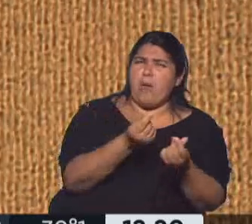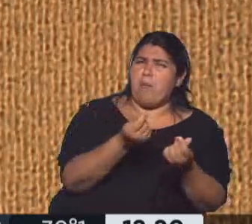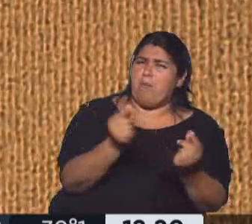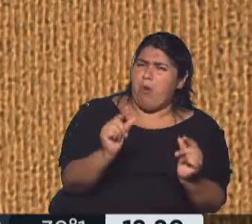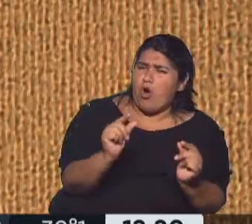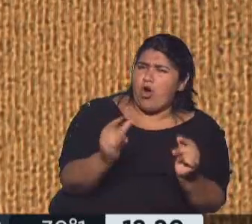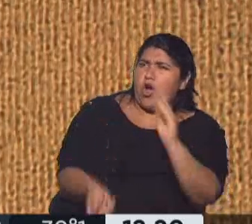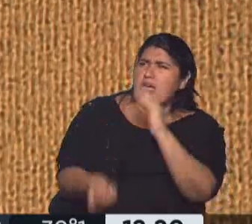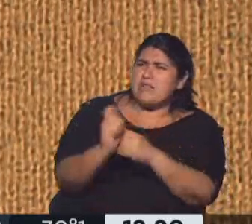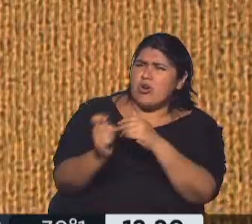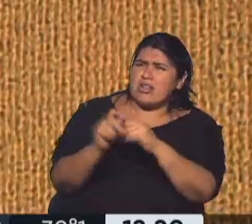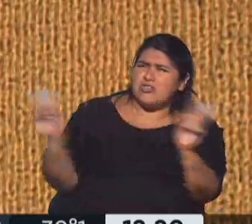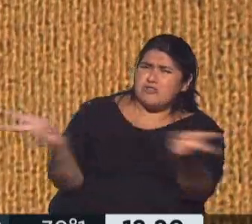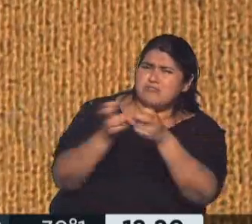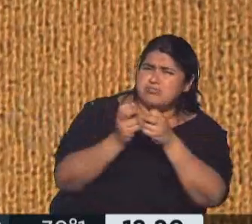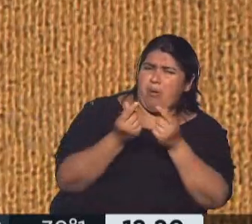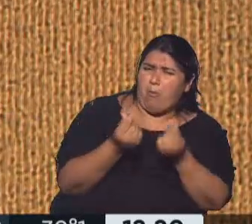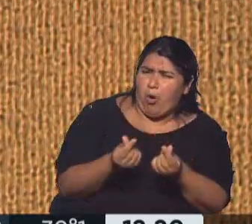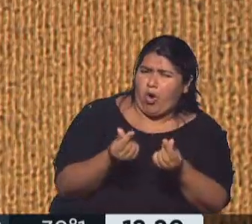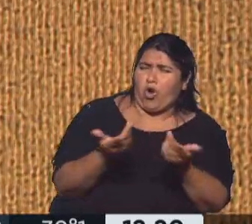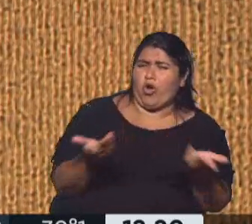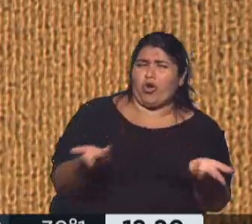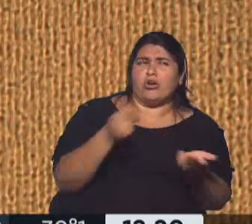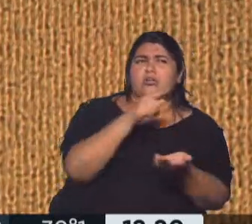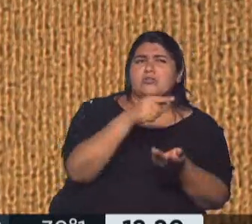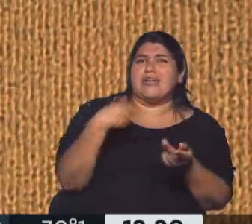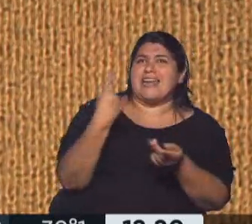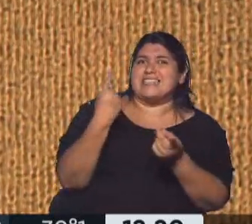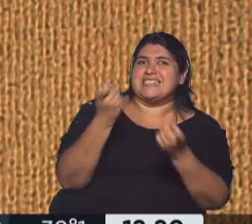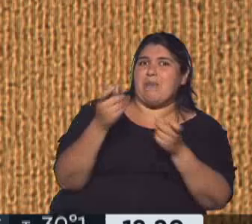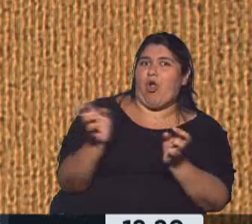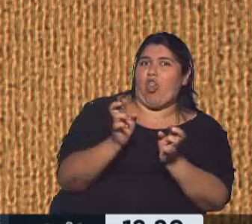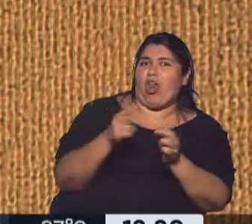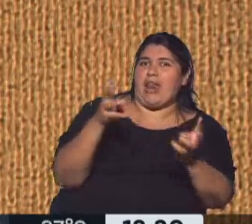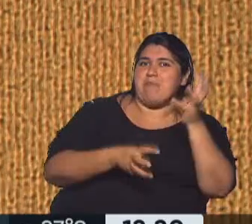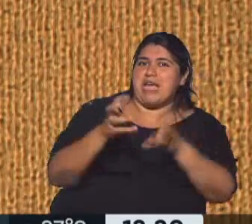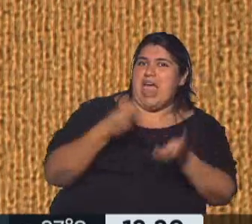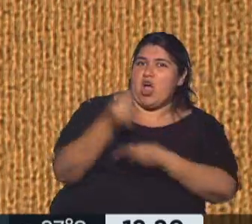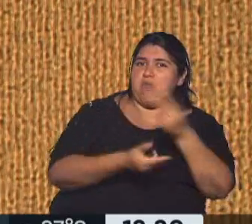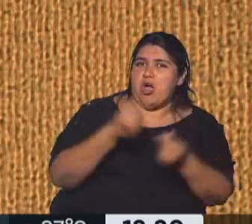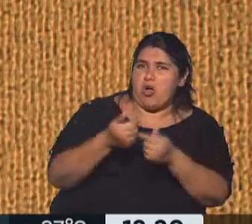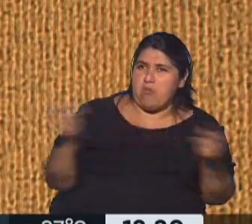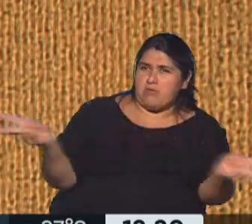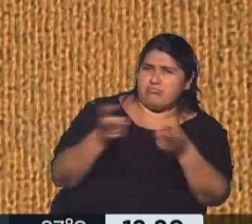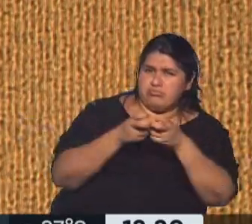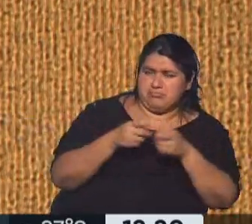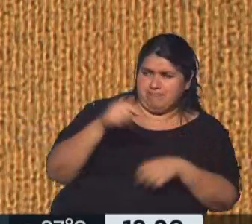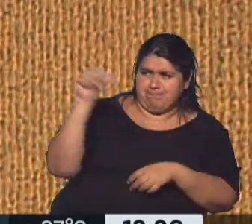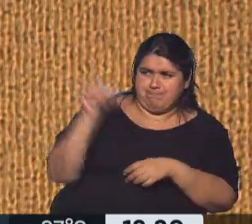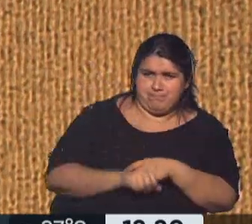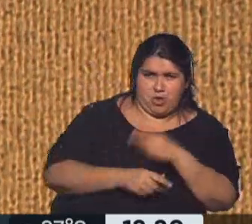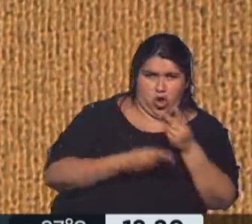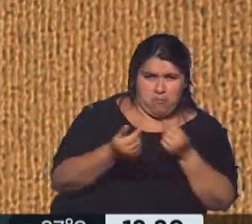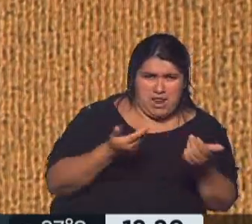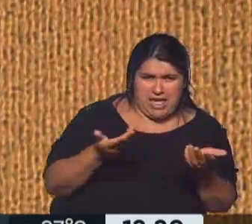las exportaciones que nos cuestan a todos, cuando necesitamos usar esos dólares para importar maquinaria, ¿a vos te parece que se puedan comprar 2 millones de